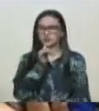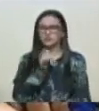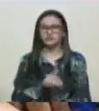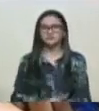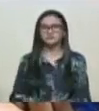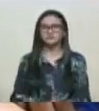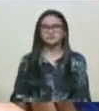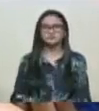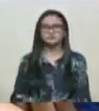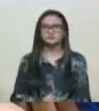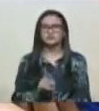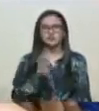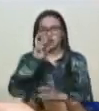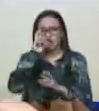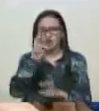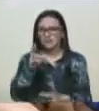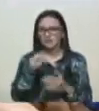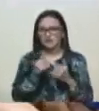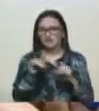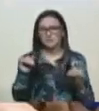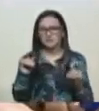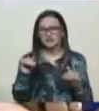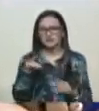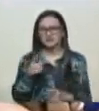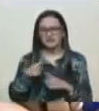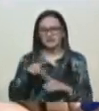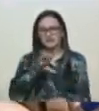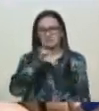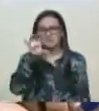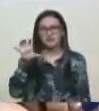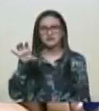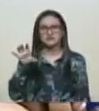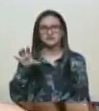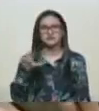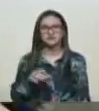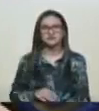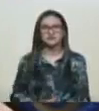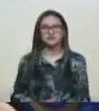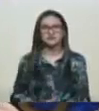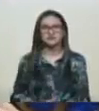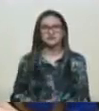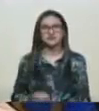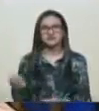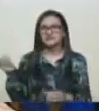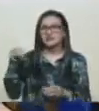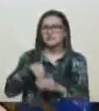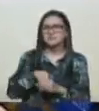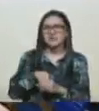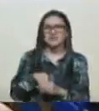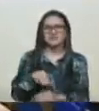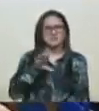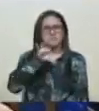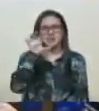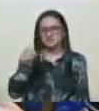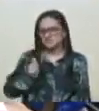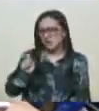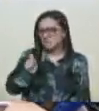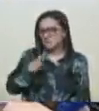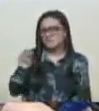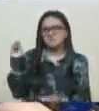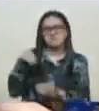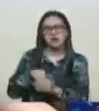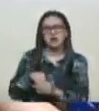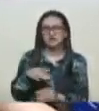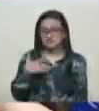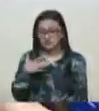se respeta absolutamente la independencia de los países, la soberanía de los países. Se meten en los países donde ellos quieren, donde sienten